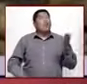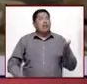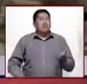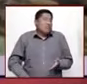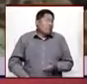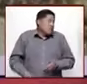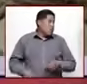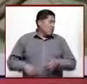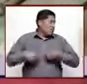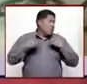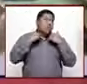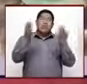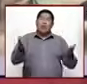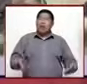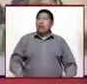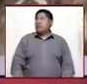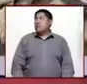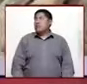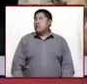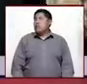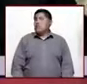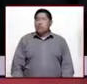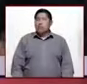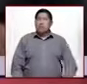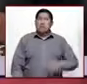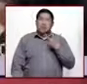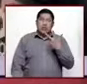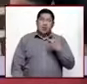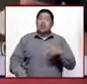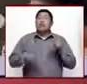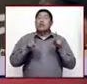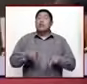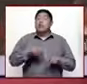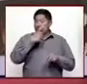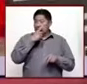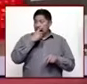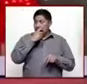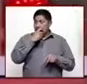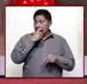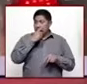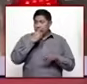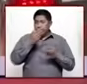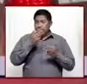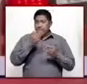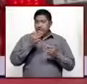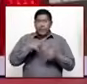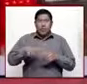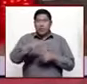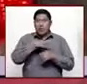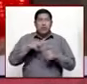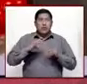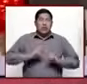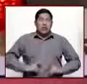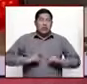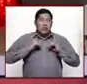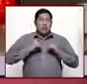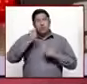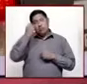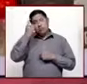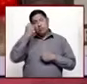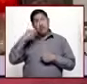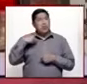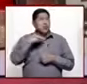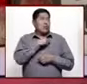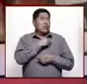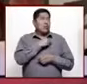interesa. Bueno, estas son las tres personas que han sido detenidas precisamente en este domicilio. Entendemos que ellas